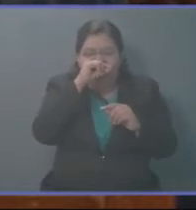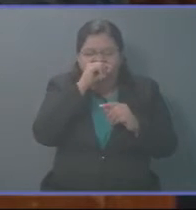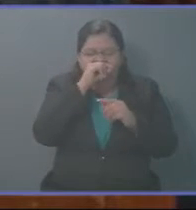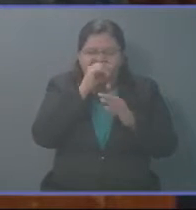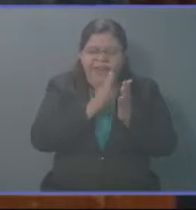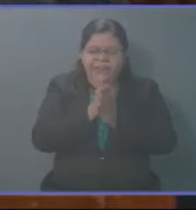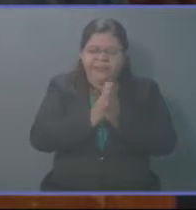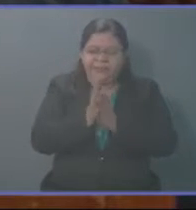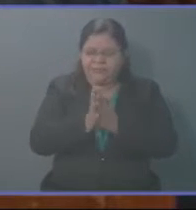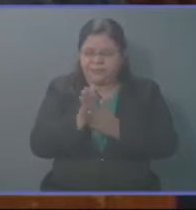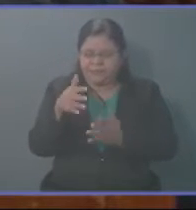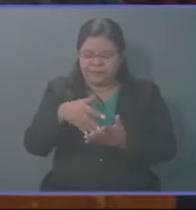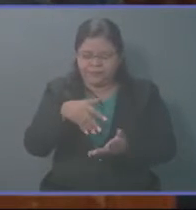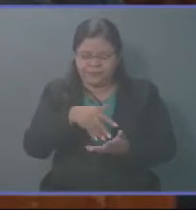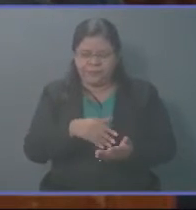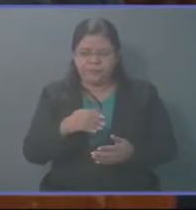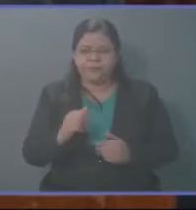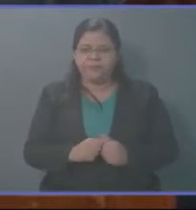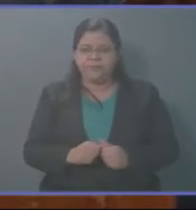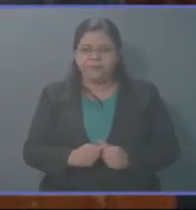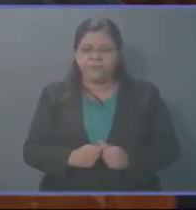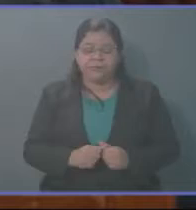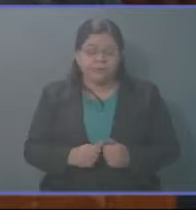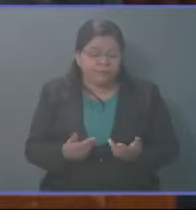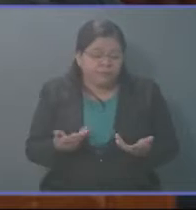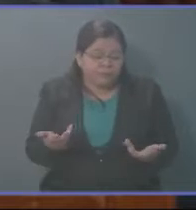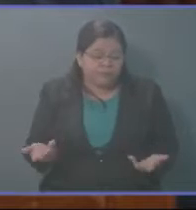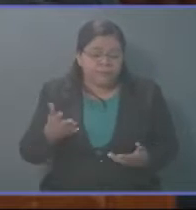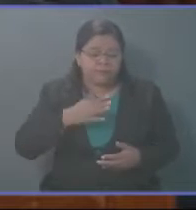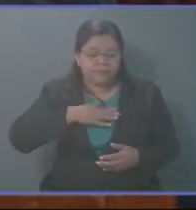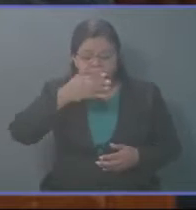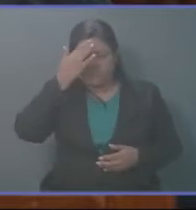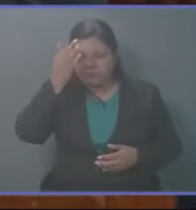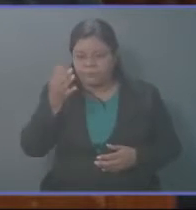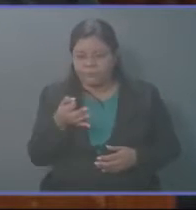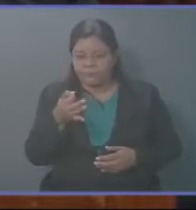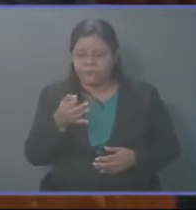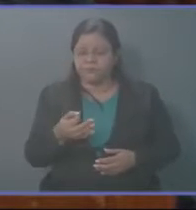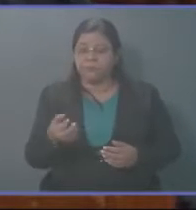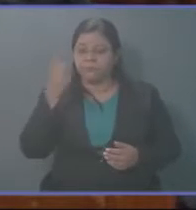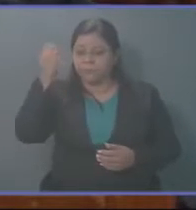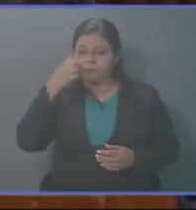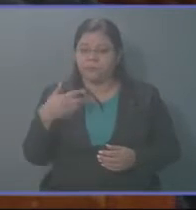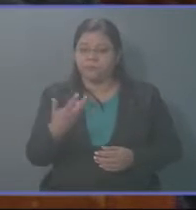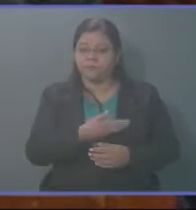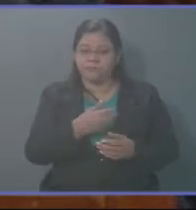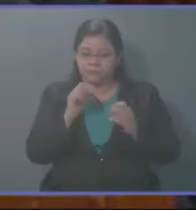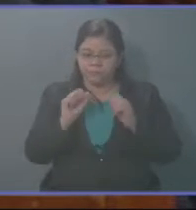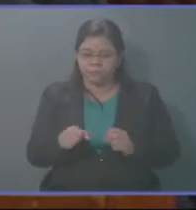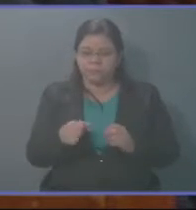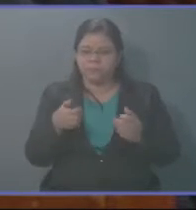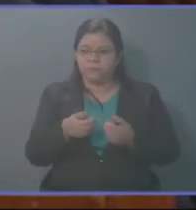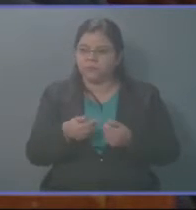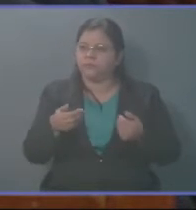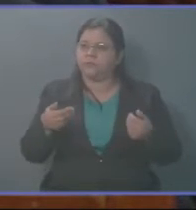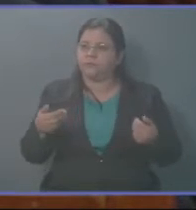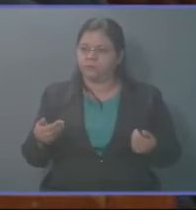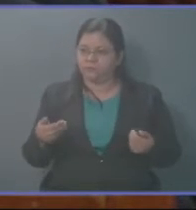defender intereses también del pueblo. Entonces yo creo que es importante separarse